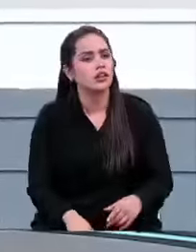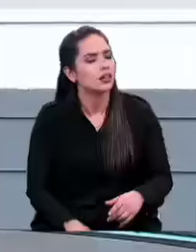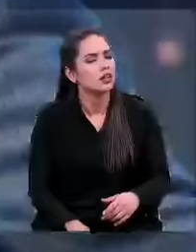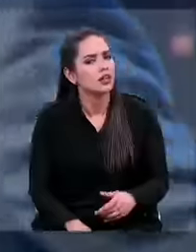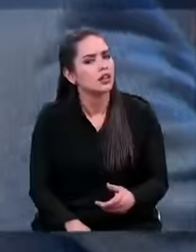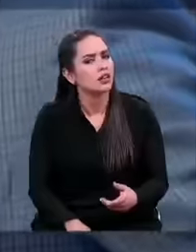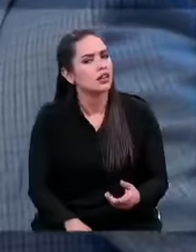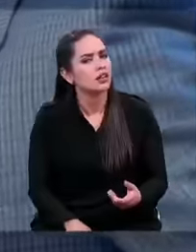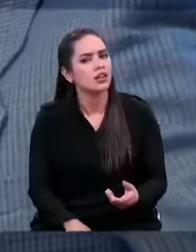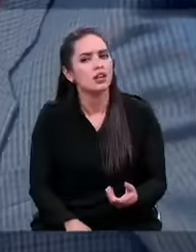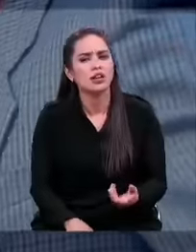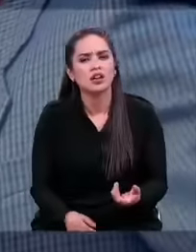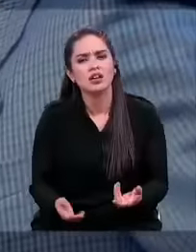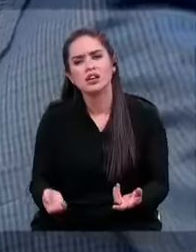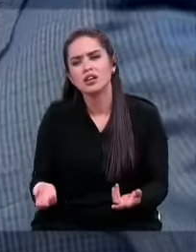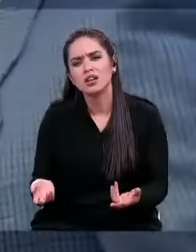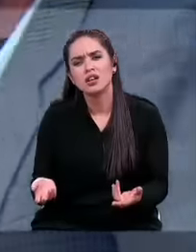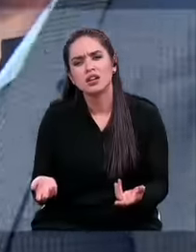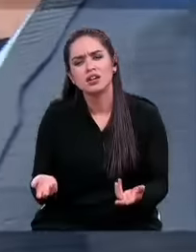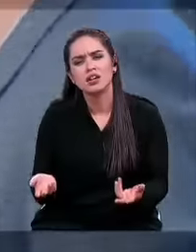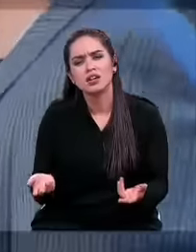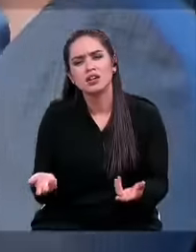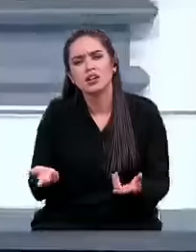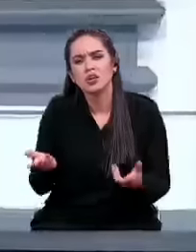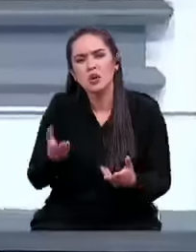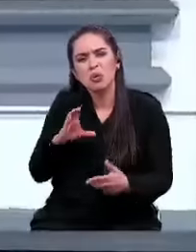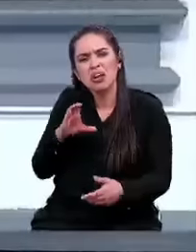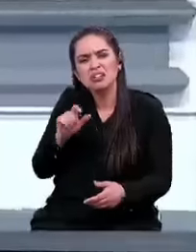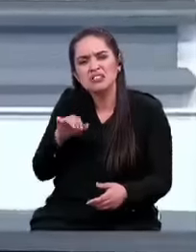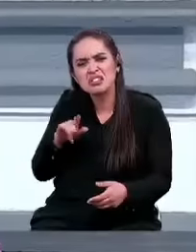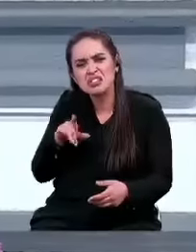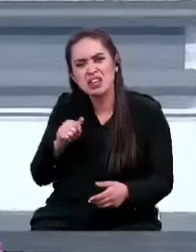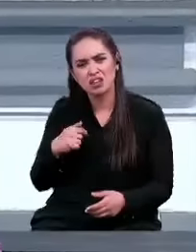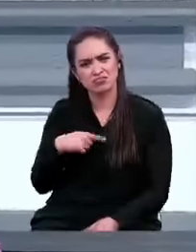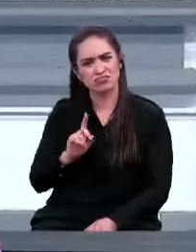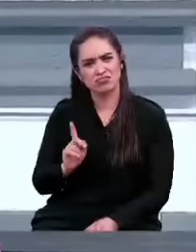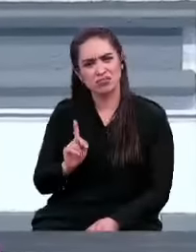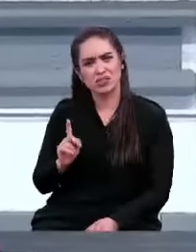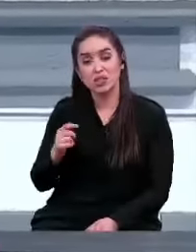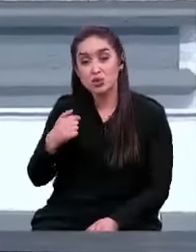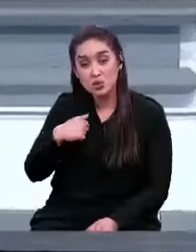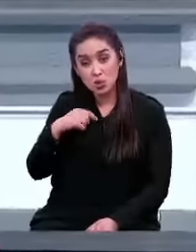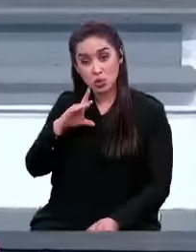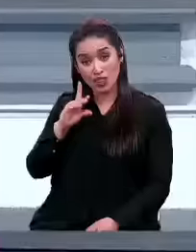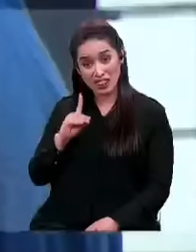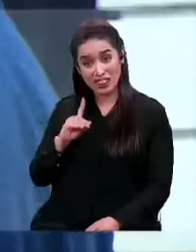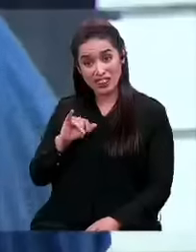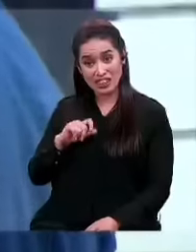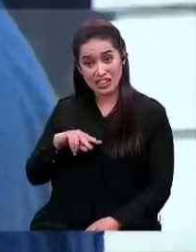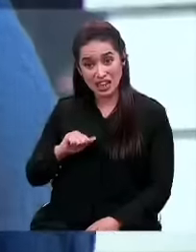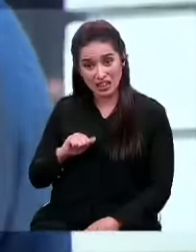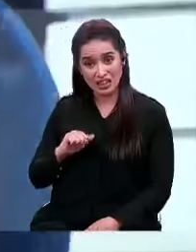Ruperto, ¿cómo que Cecilia Bolocco, pues? ¿Quién es usted? Yo soy la Diana